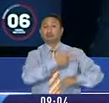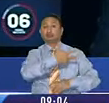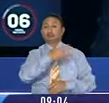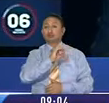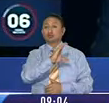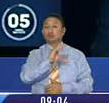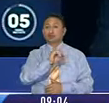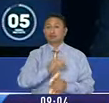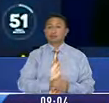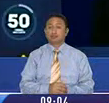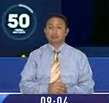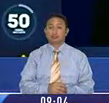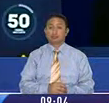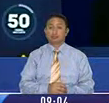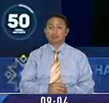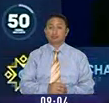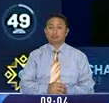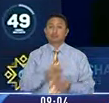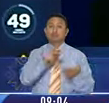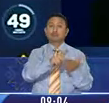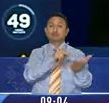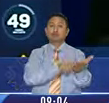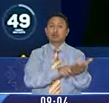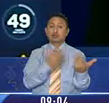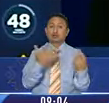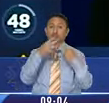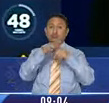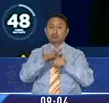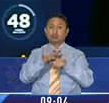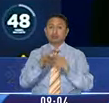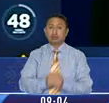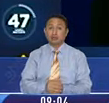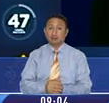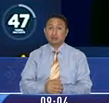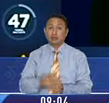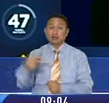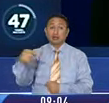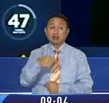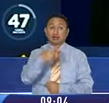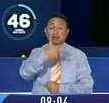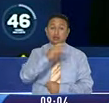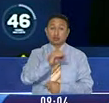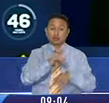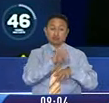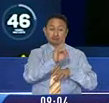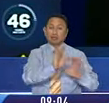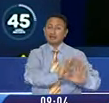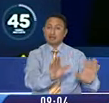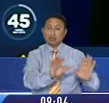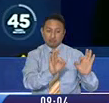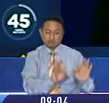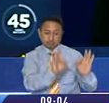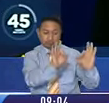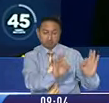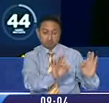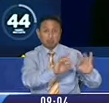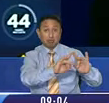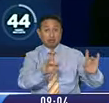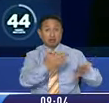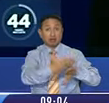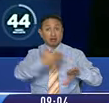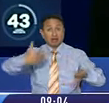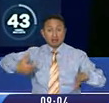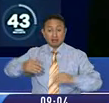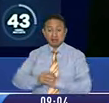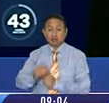nuestro occidente de Pichincha. Son proyectos integrales donde no se toque el Chocó andino para nada, pero para eso hay que